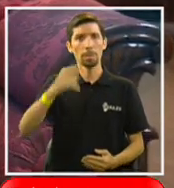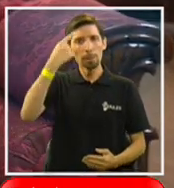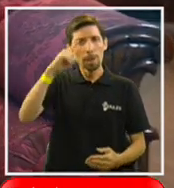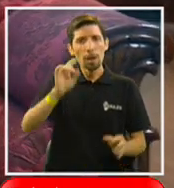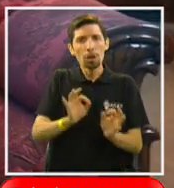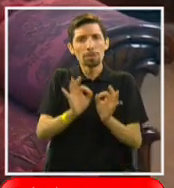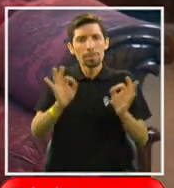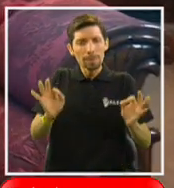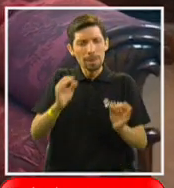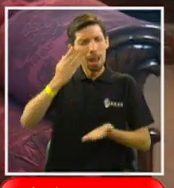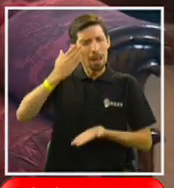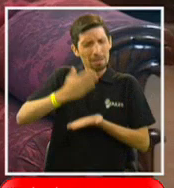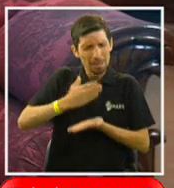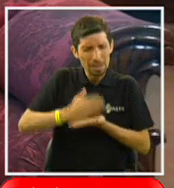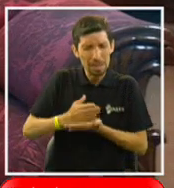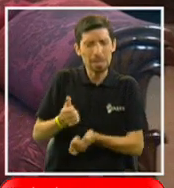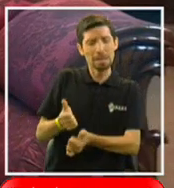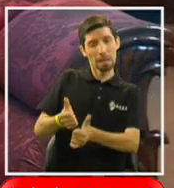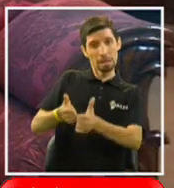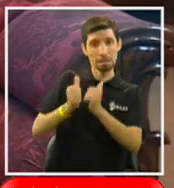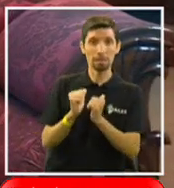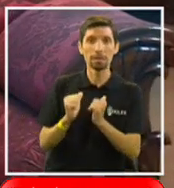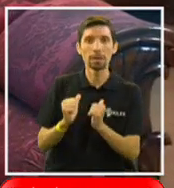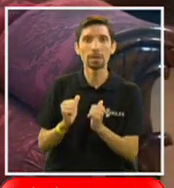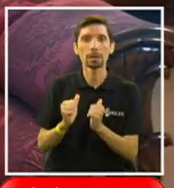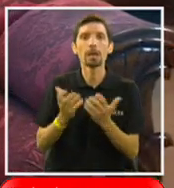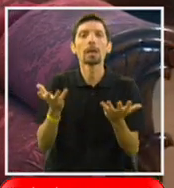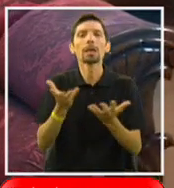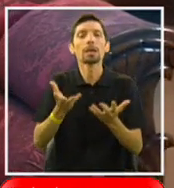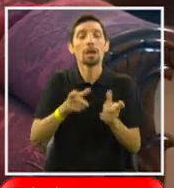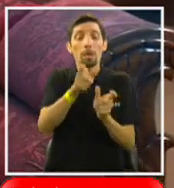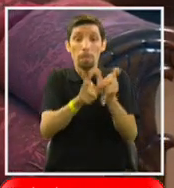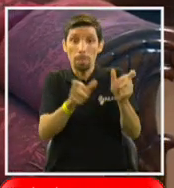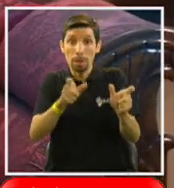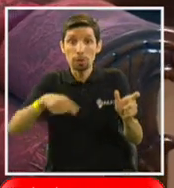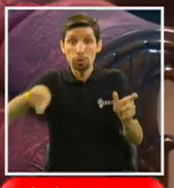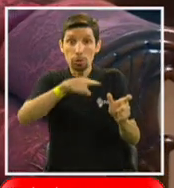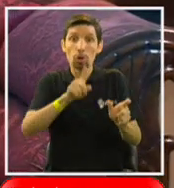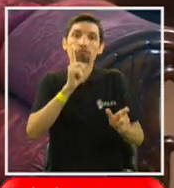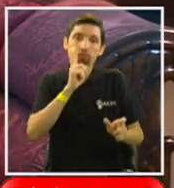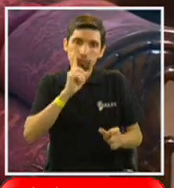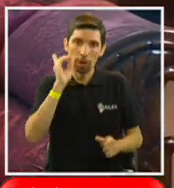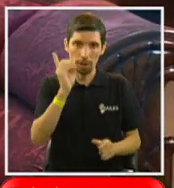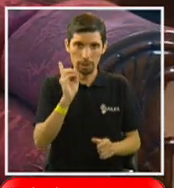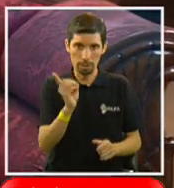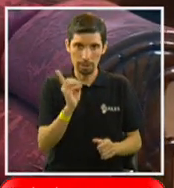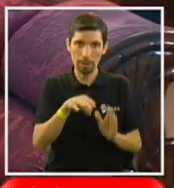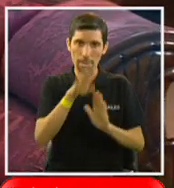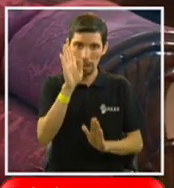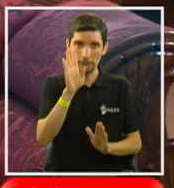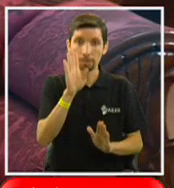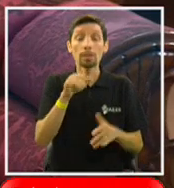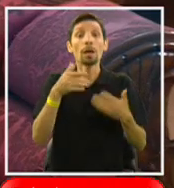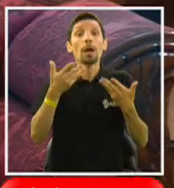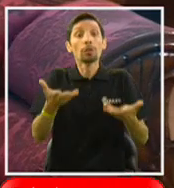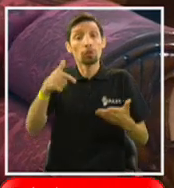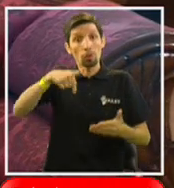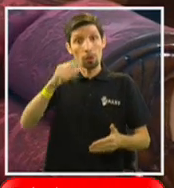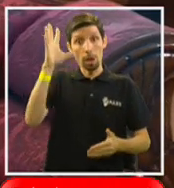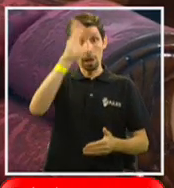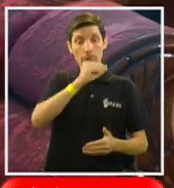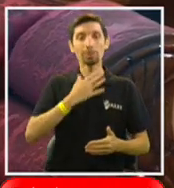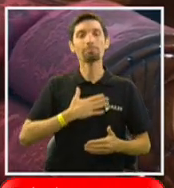especialmente exigente desafiante con aquellos que la viven con una discapacidad por eso esta noche quiero